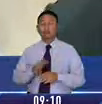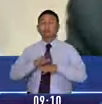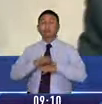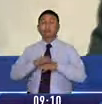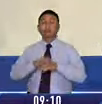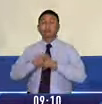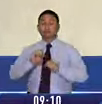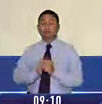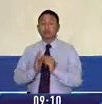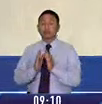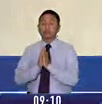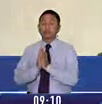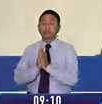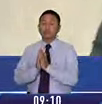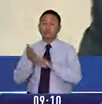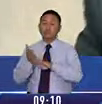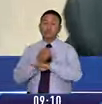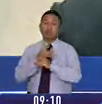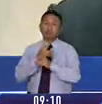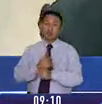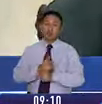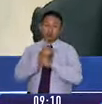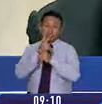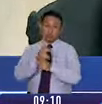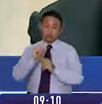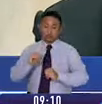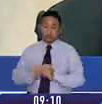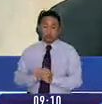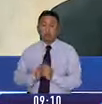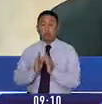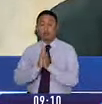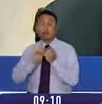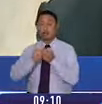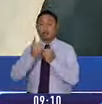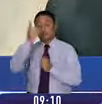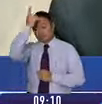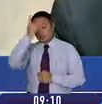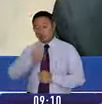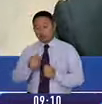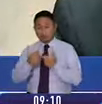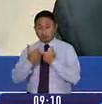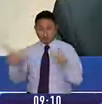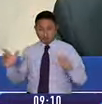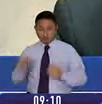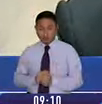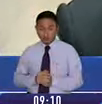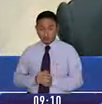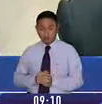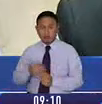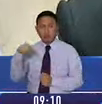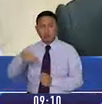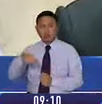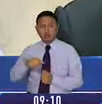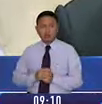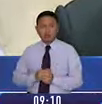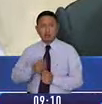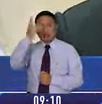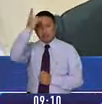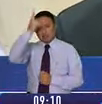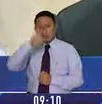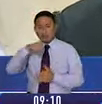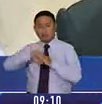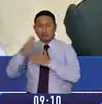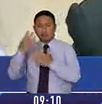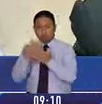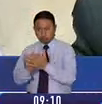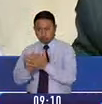medida cautelar, mediante habeas corpus, se ha llegado a modificar una pena privativa